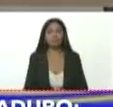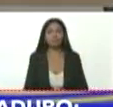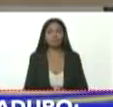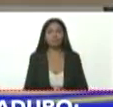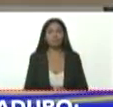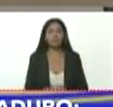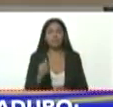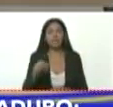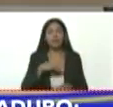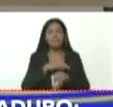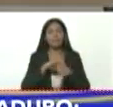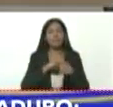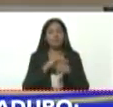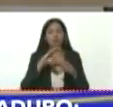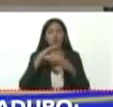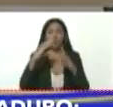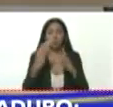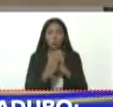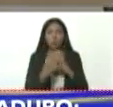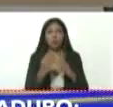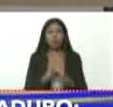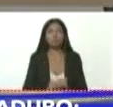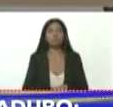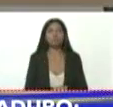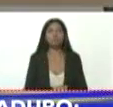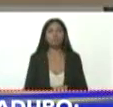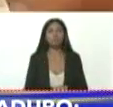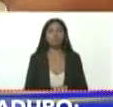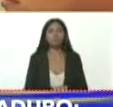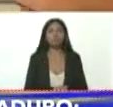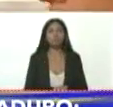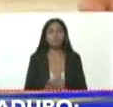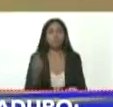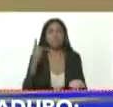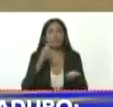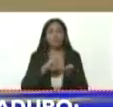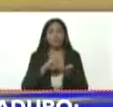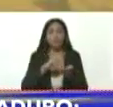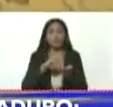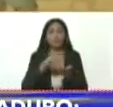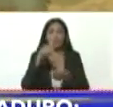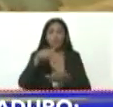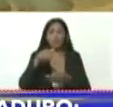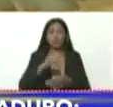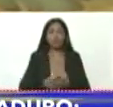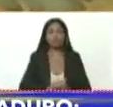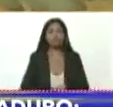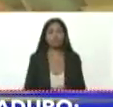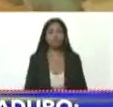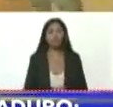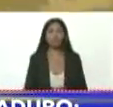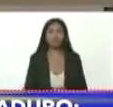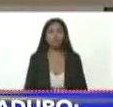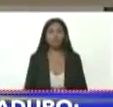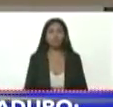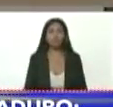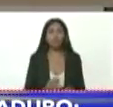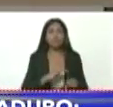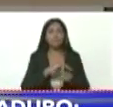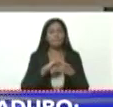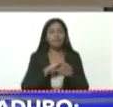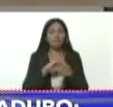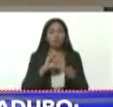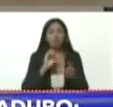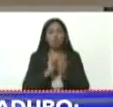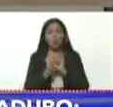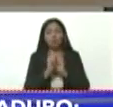el ministro de Cultura, señor Ernesto Villegas Tobajat. Está el ministro Pedro